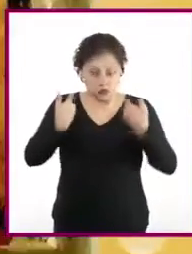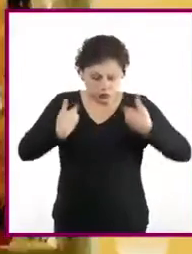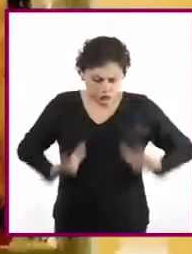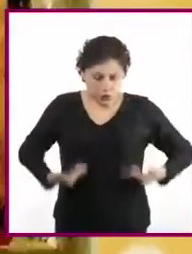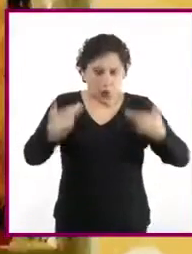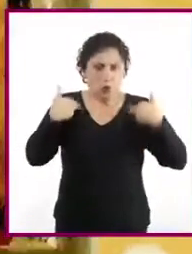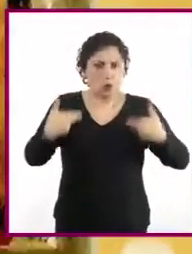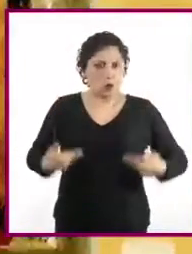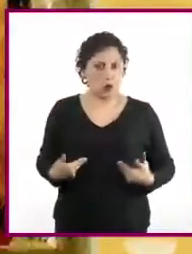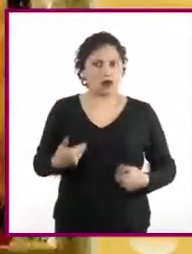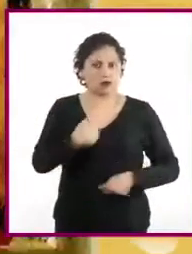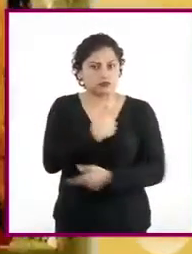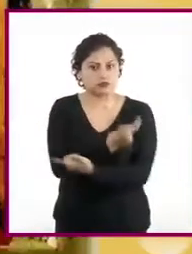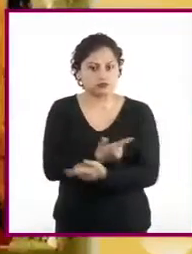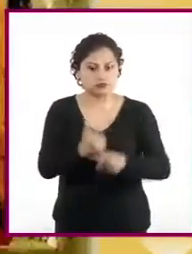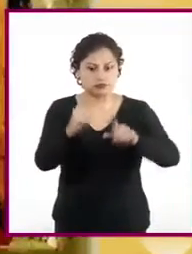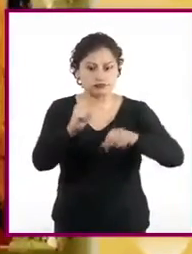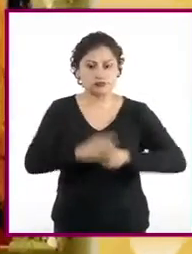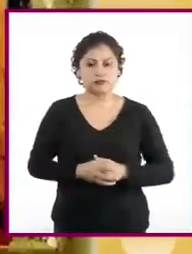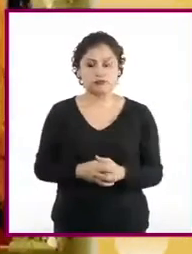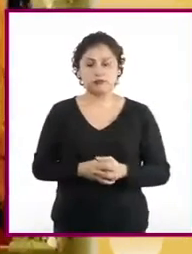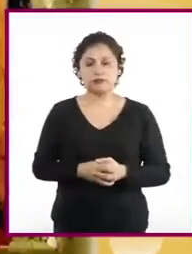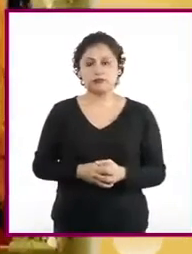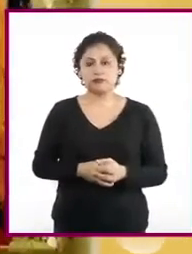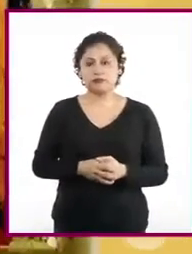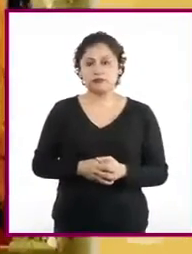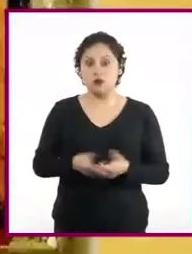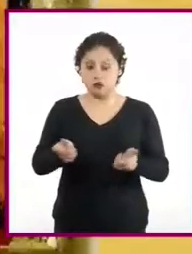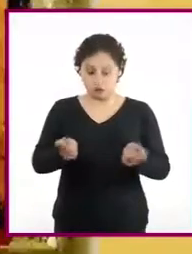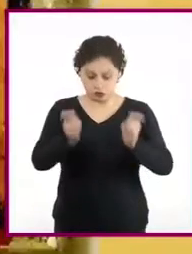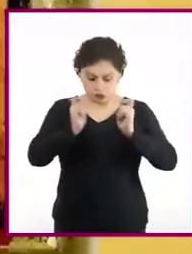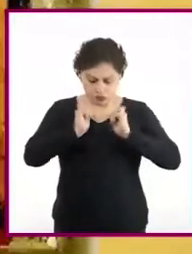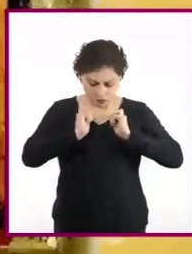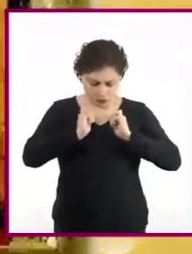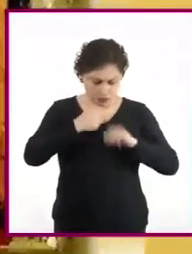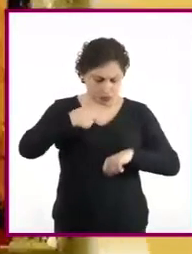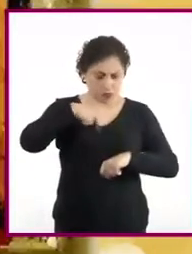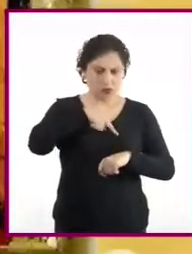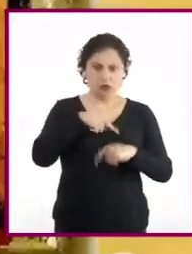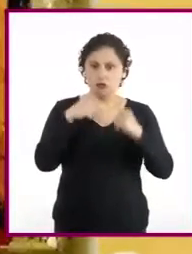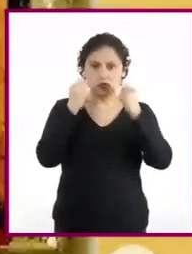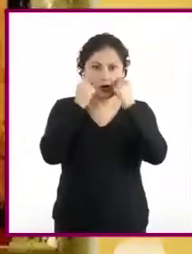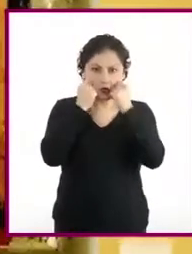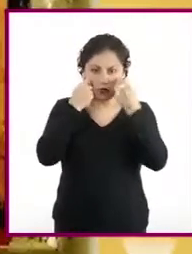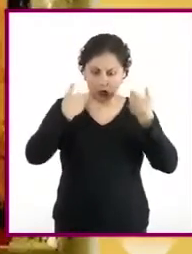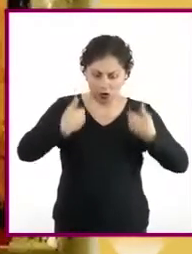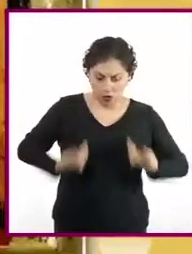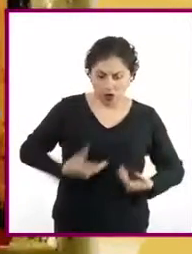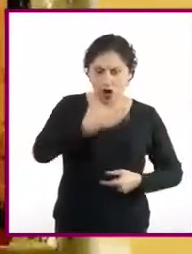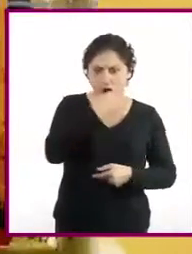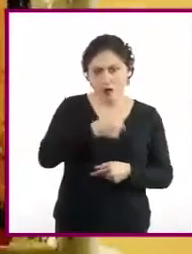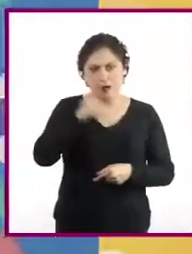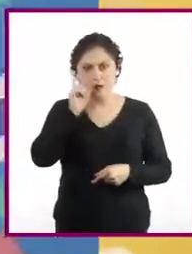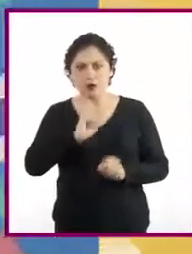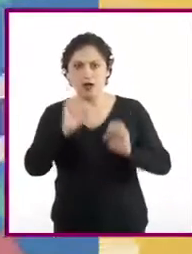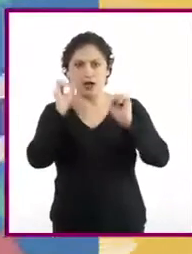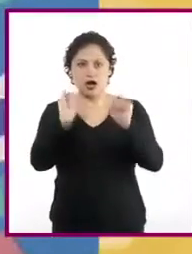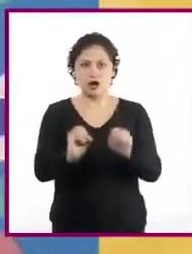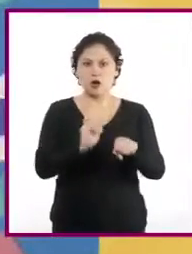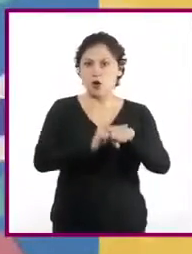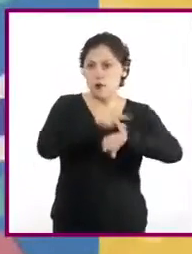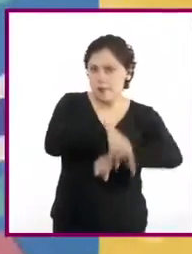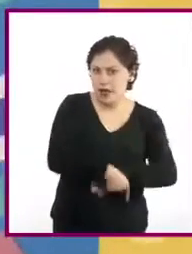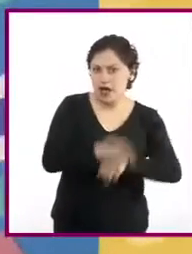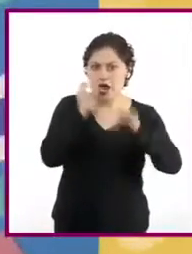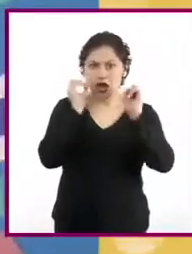humanos. Las tenemos sin importar el color, el sexo y la edad. y además son irrevocables.